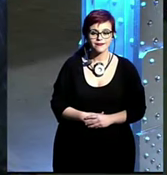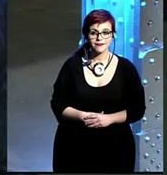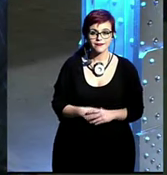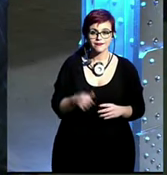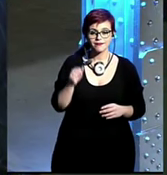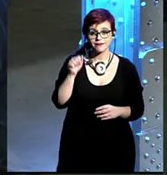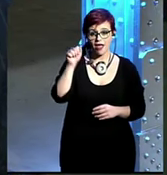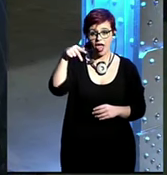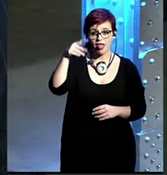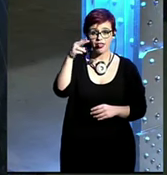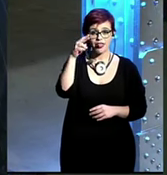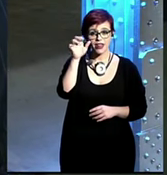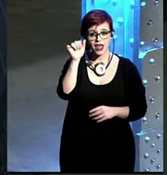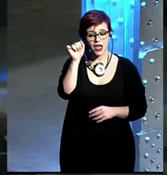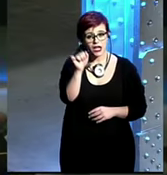Andrea,